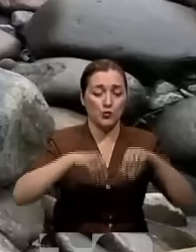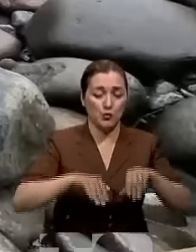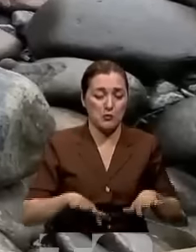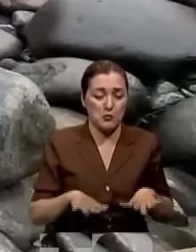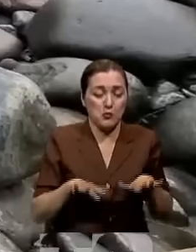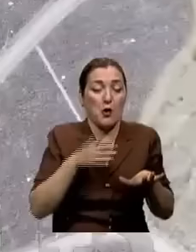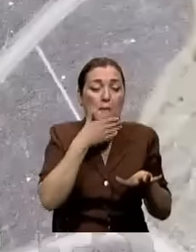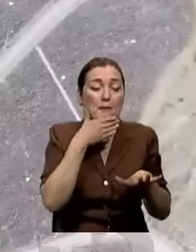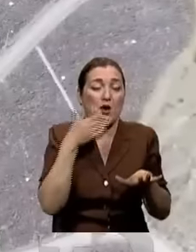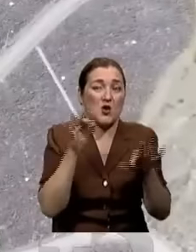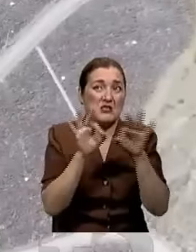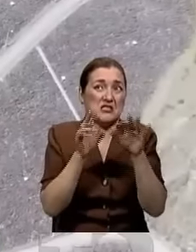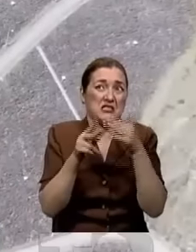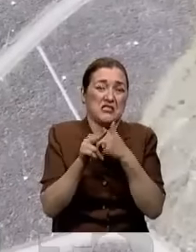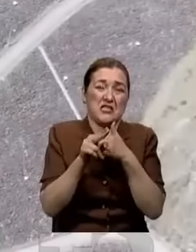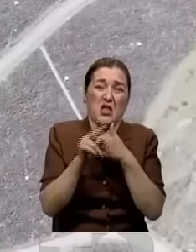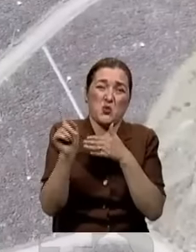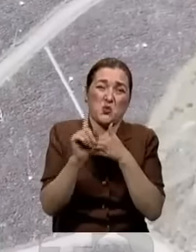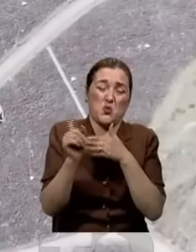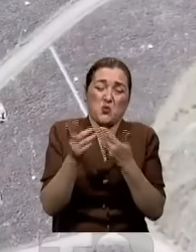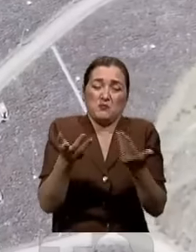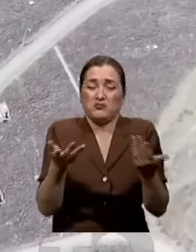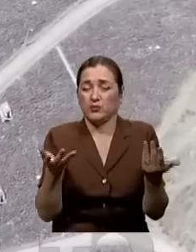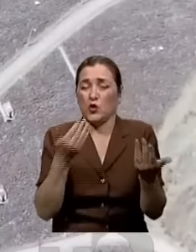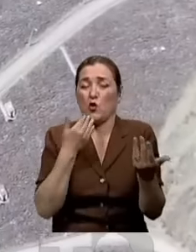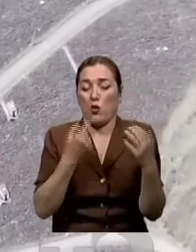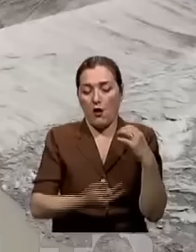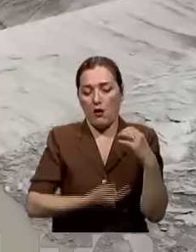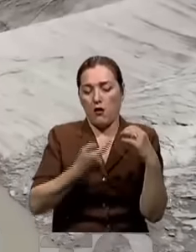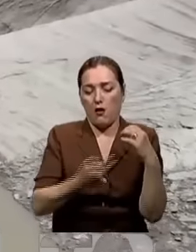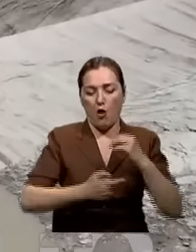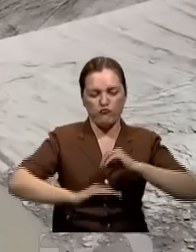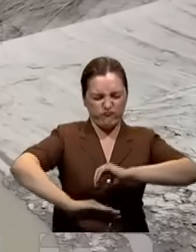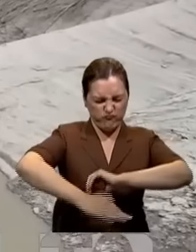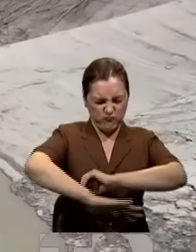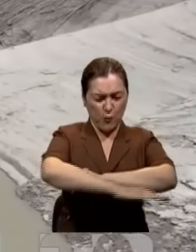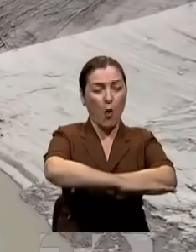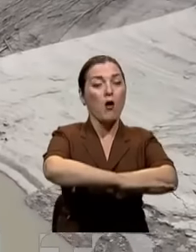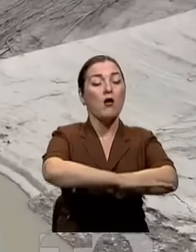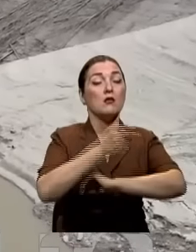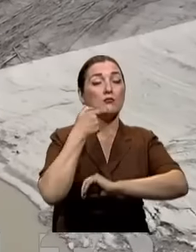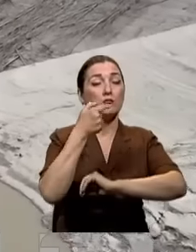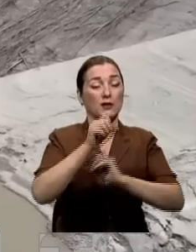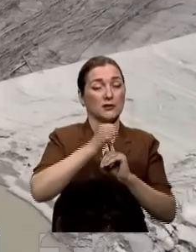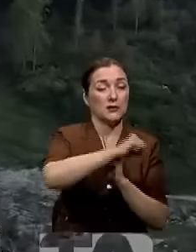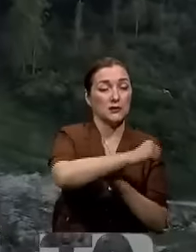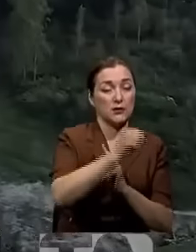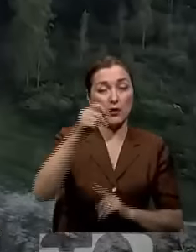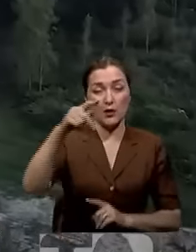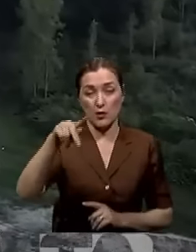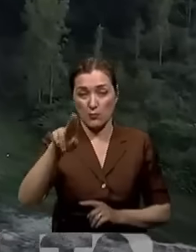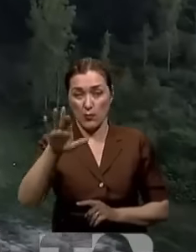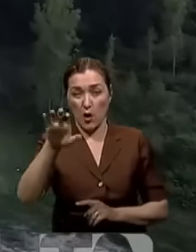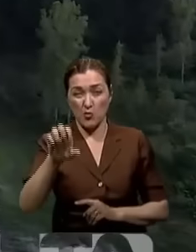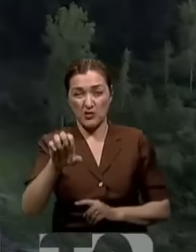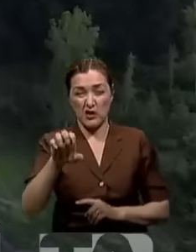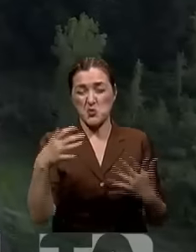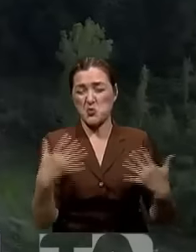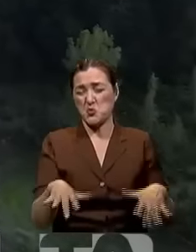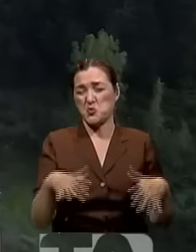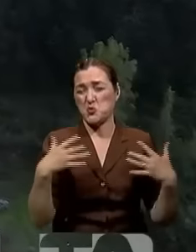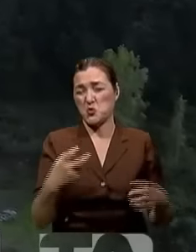una mejora en la producción energética a través de las hidroeléctricas. Sin embargo, la situación en el complejo Paute permanece crítica.